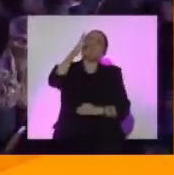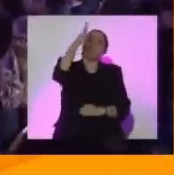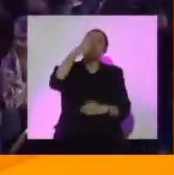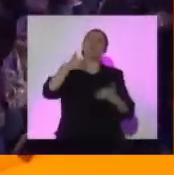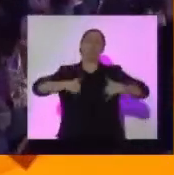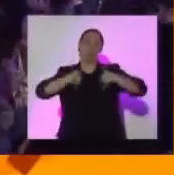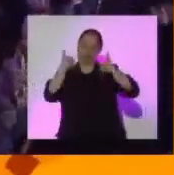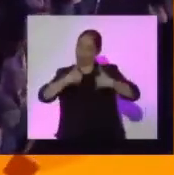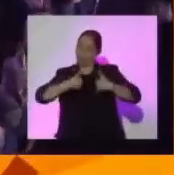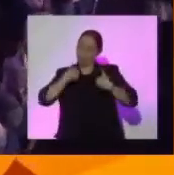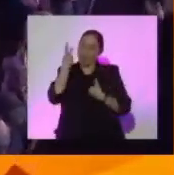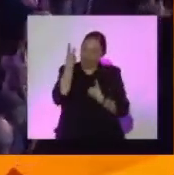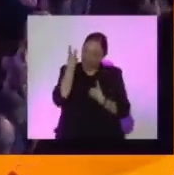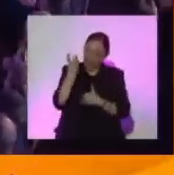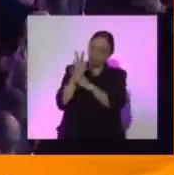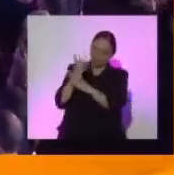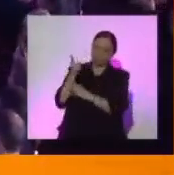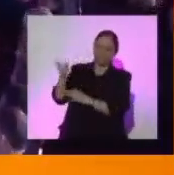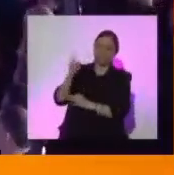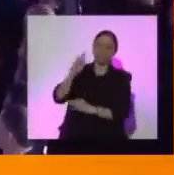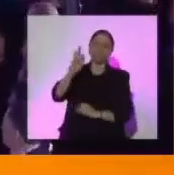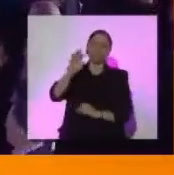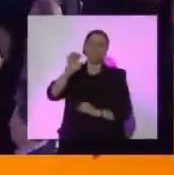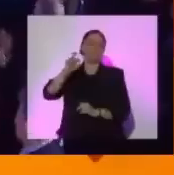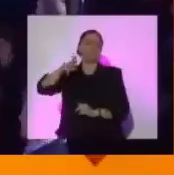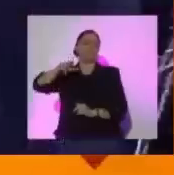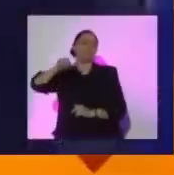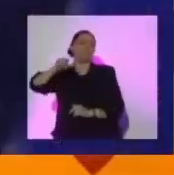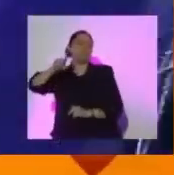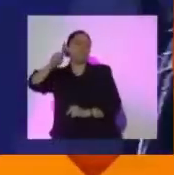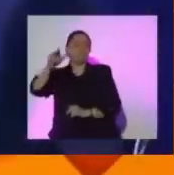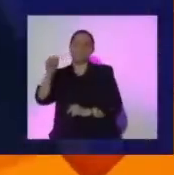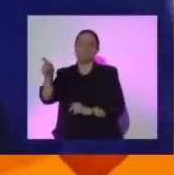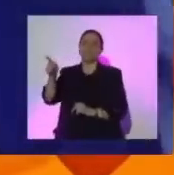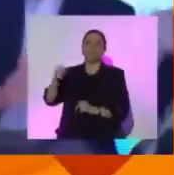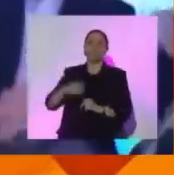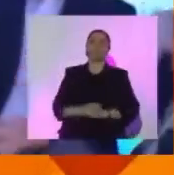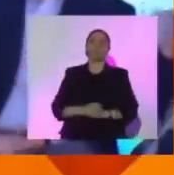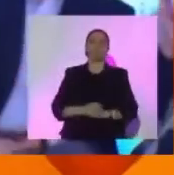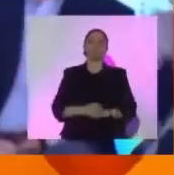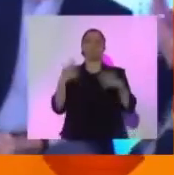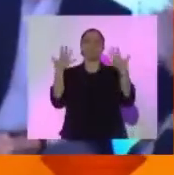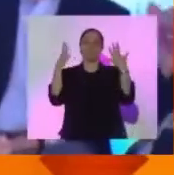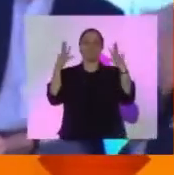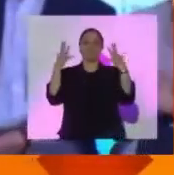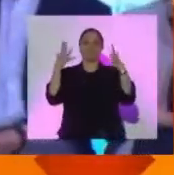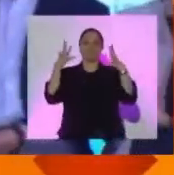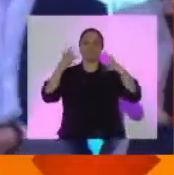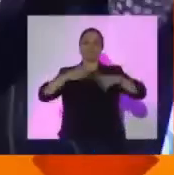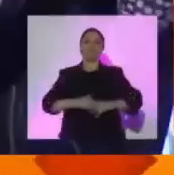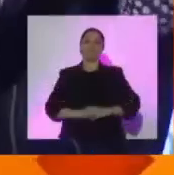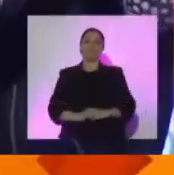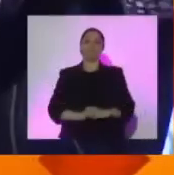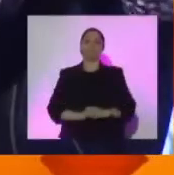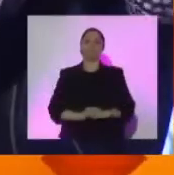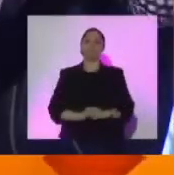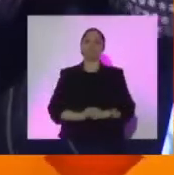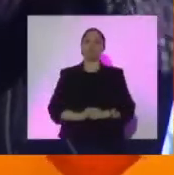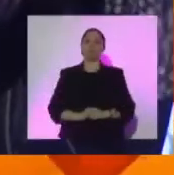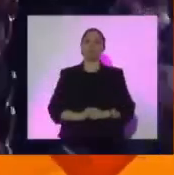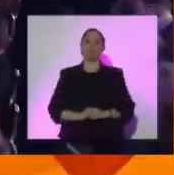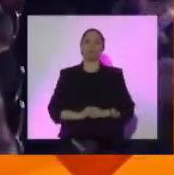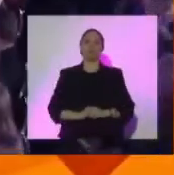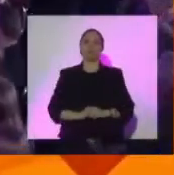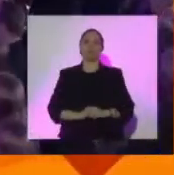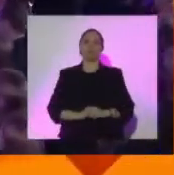paredes yo o sea no sé igual y sí ig sí estaba y no la vi es más creo que ahí estaba no esail